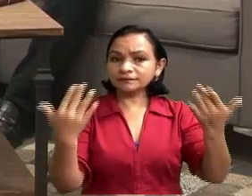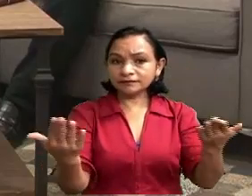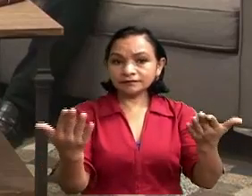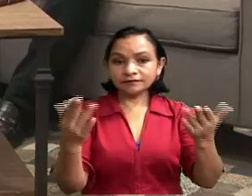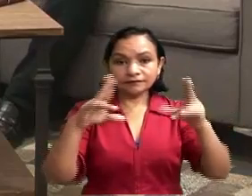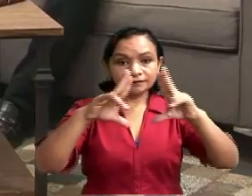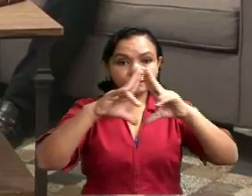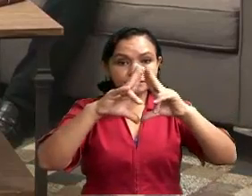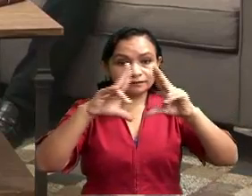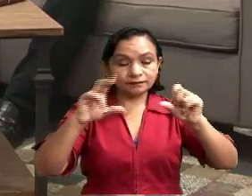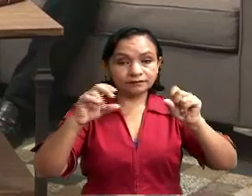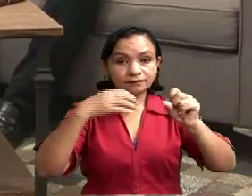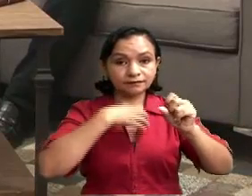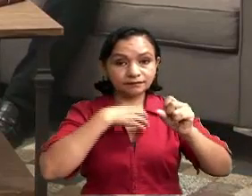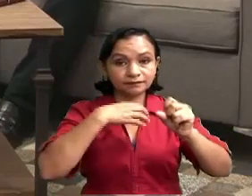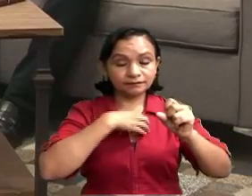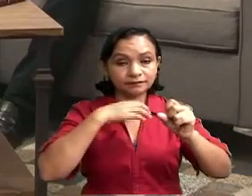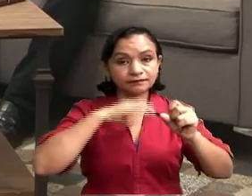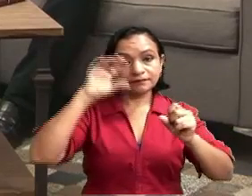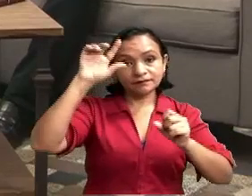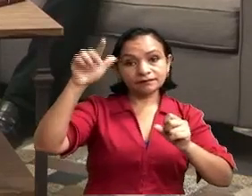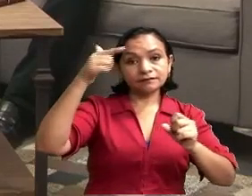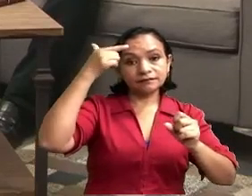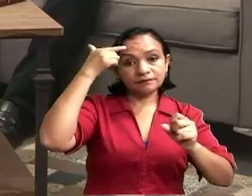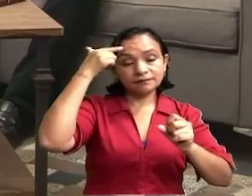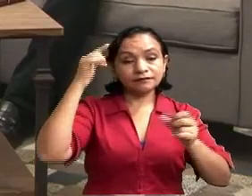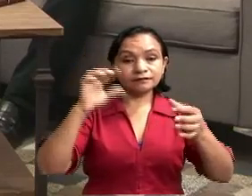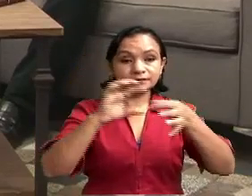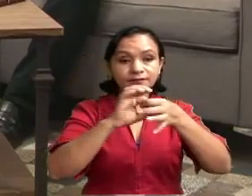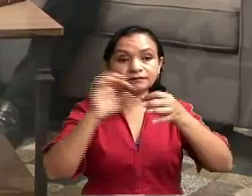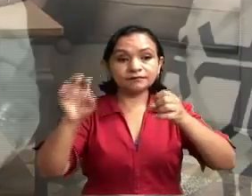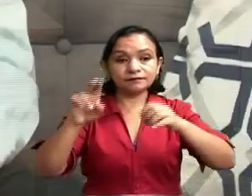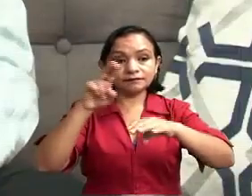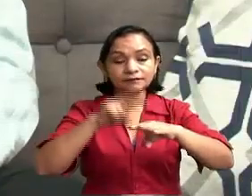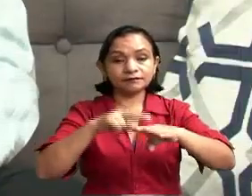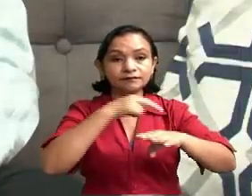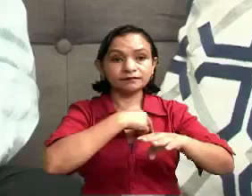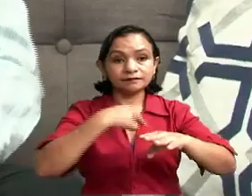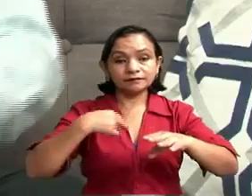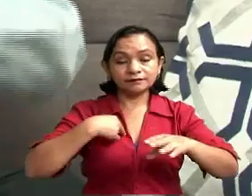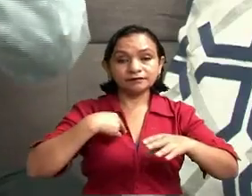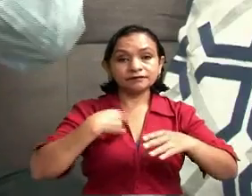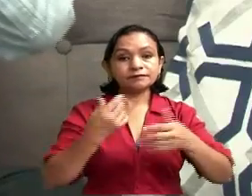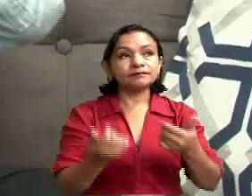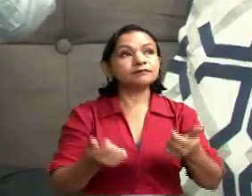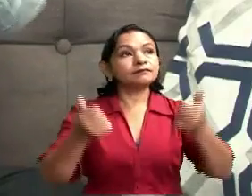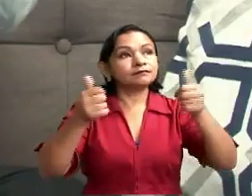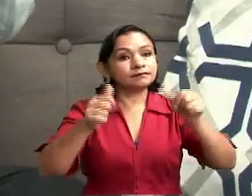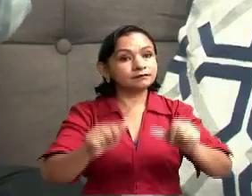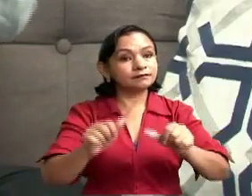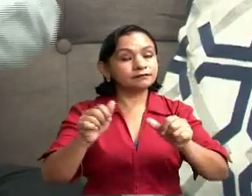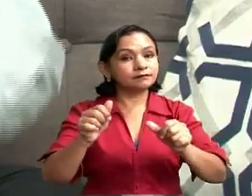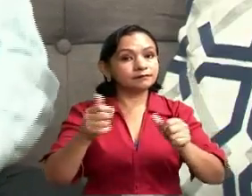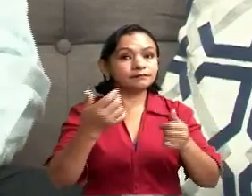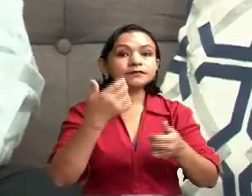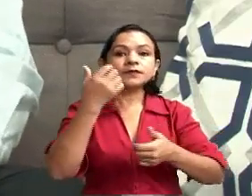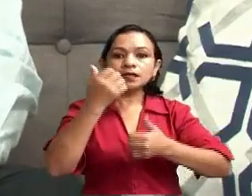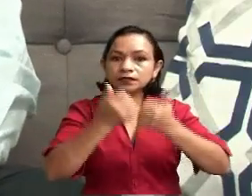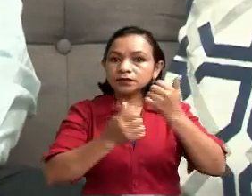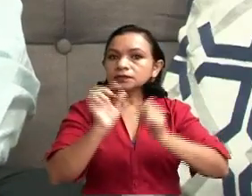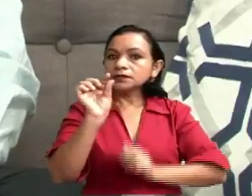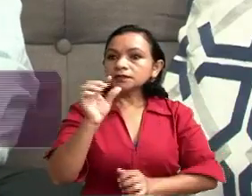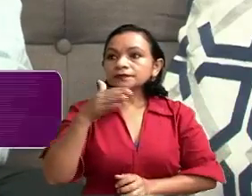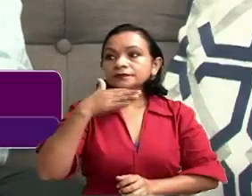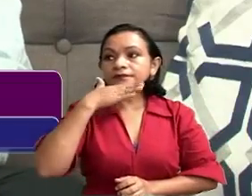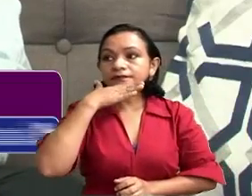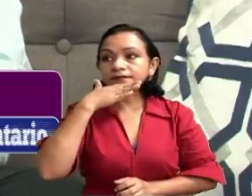venido tomando el Gobierno de Reconciliación y Unidad Nacional para no solamente enfrentar la crisis, sino